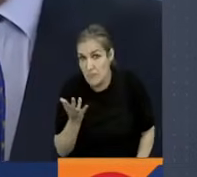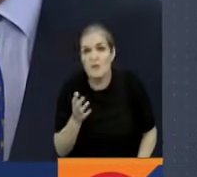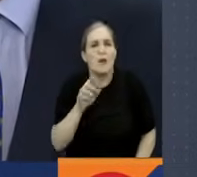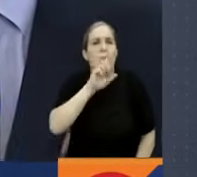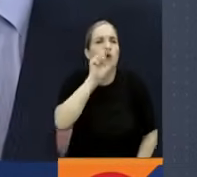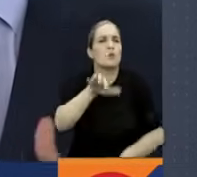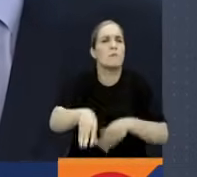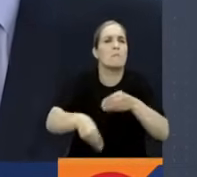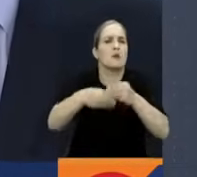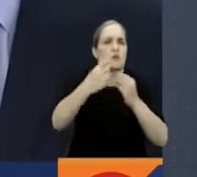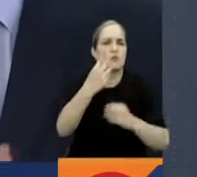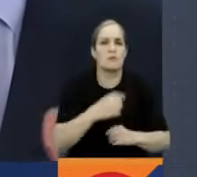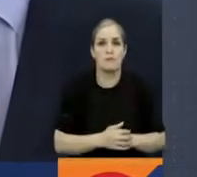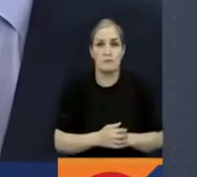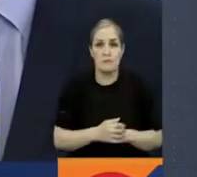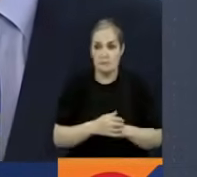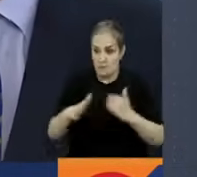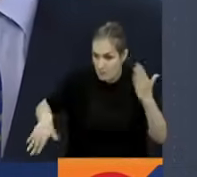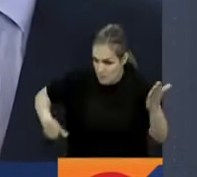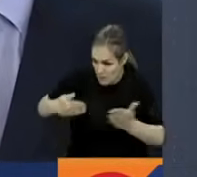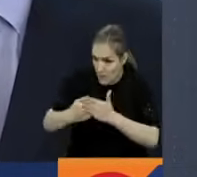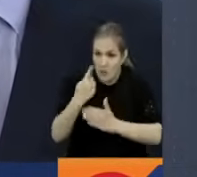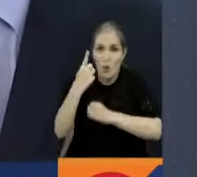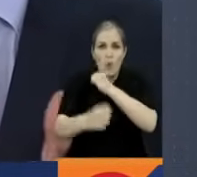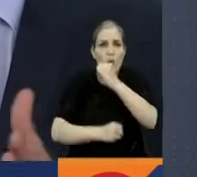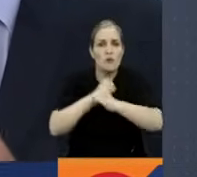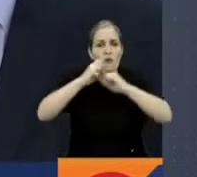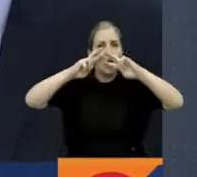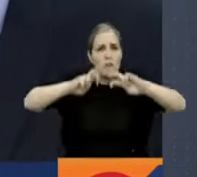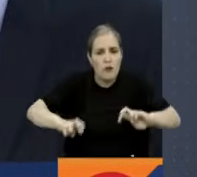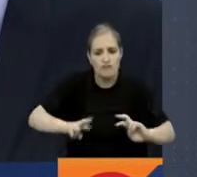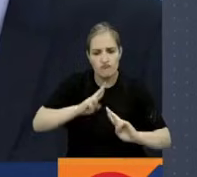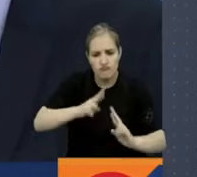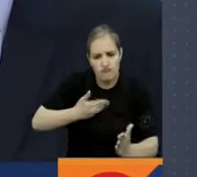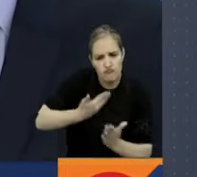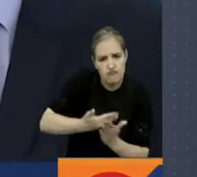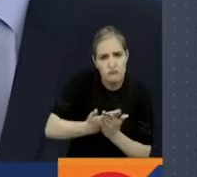de un año no se sabe nada de las investigaciones y denuncias que están